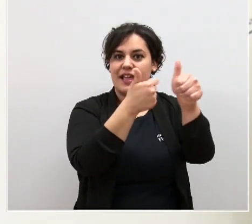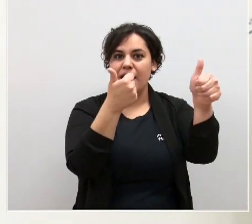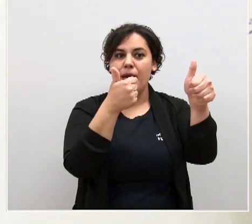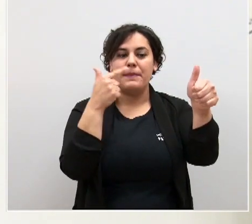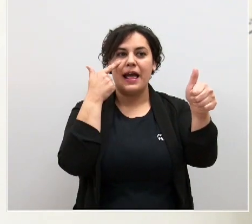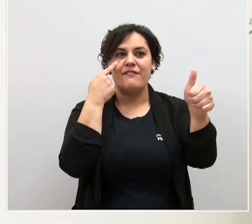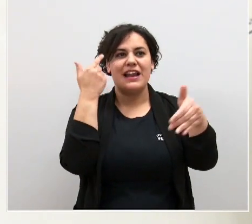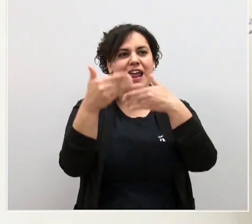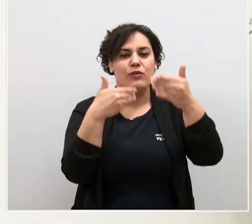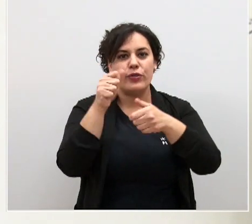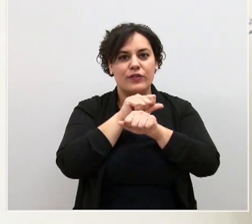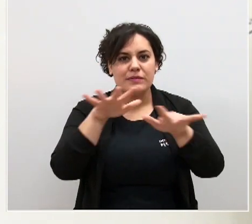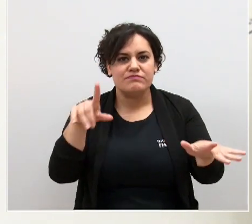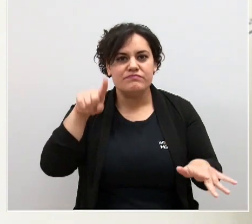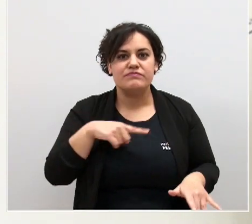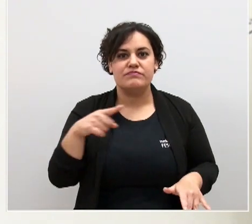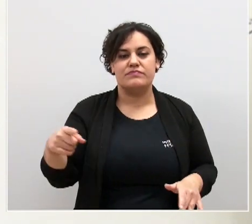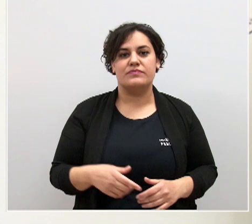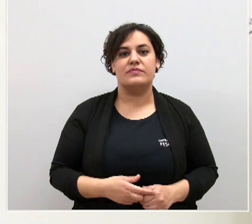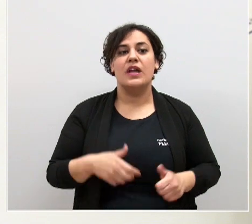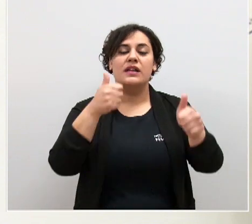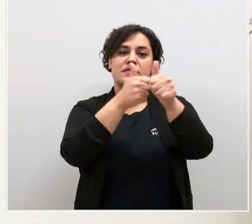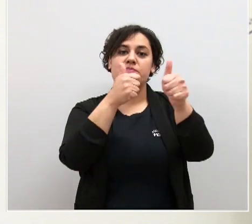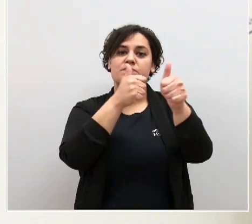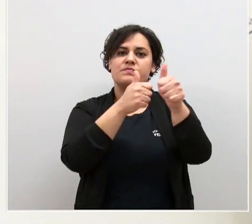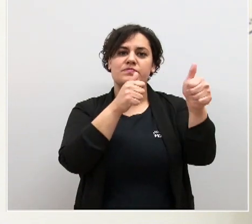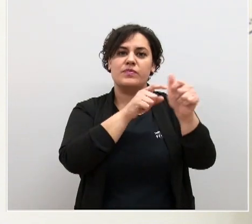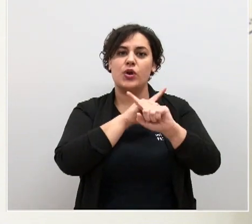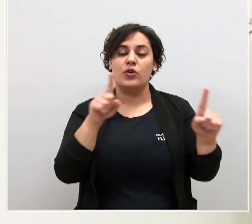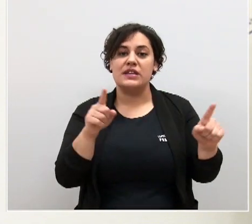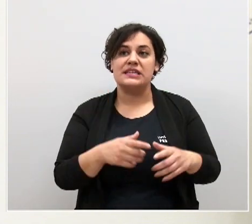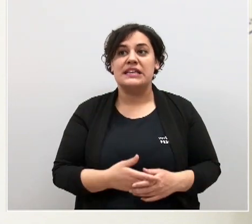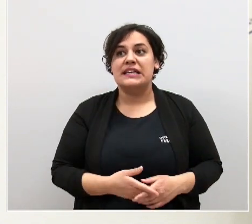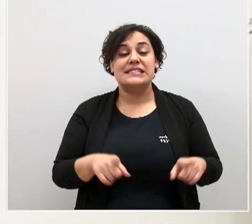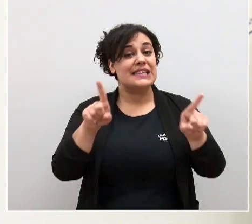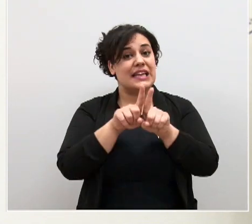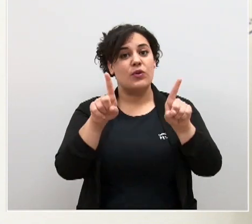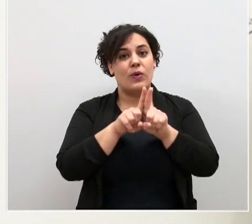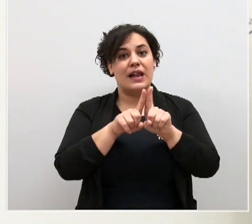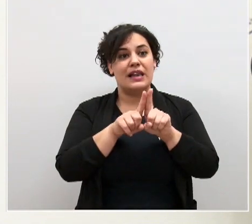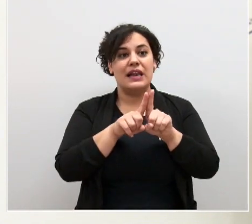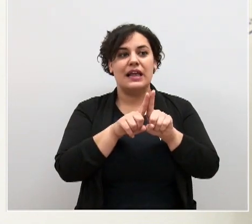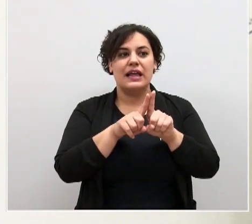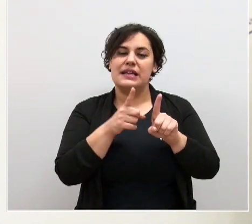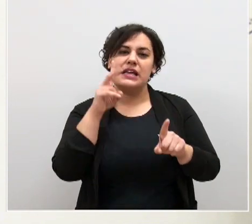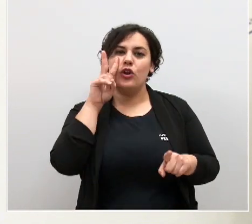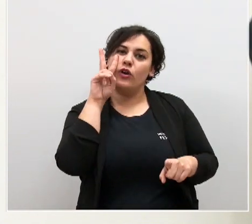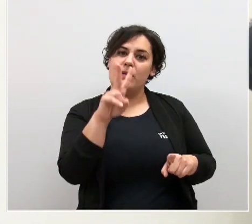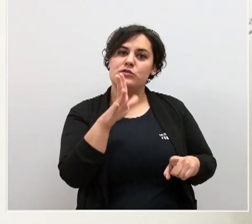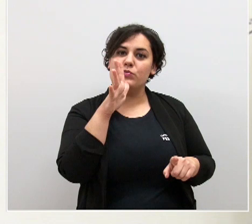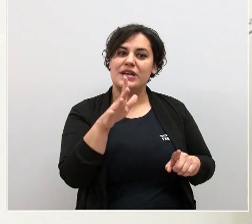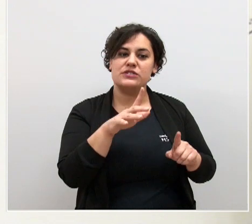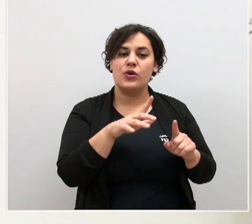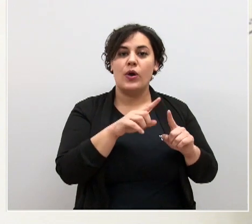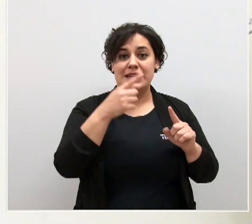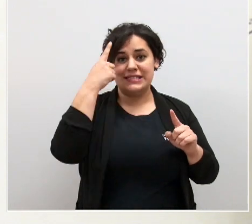Más que referente es que siempre nos ha gustado asimilarlo de alguna manera a Corea porque ha sido la curva de incidencia de la pandemia más suave, con una meseta en vez de haber